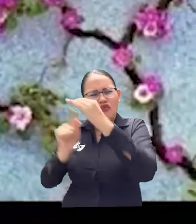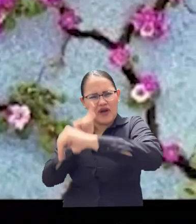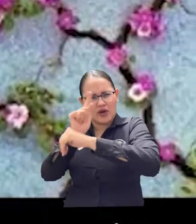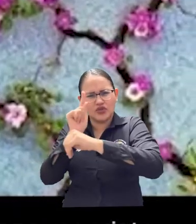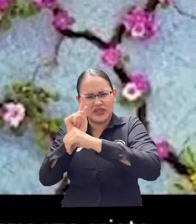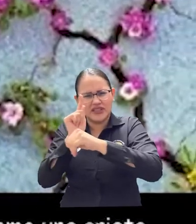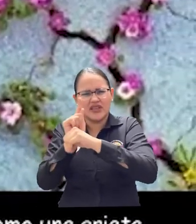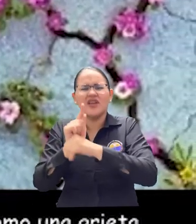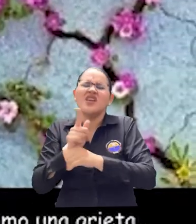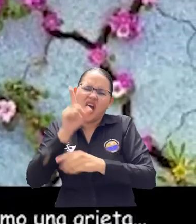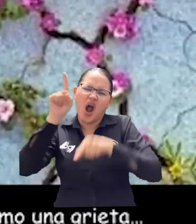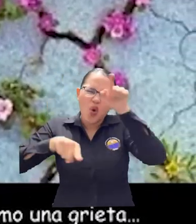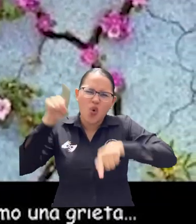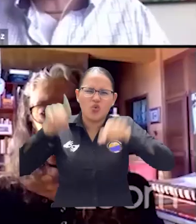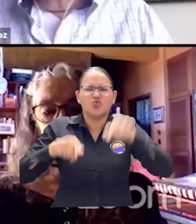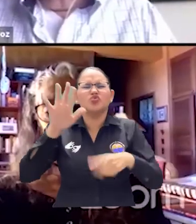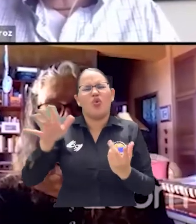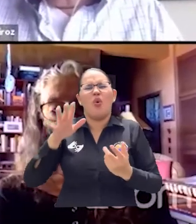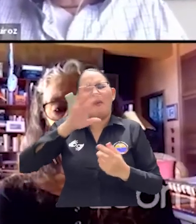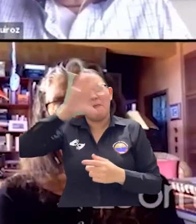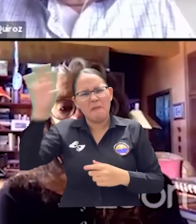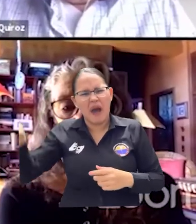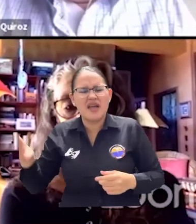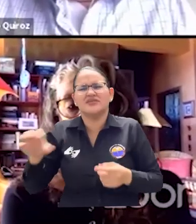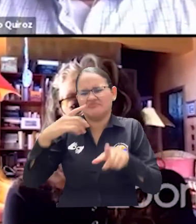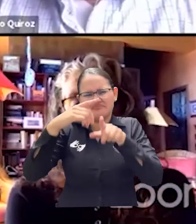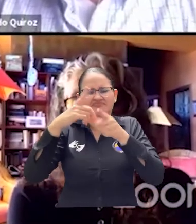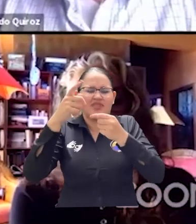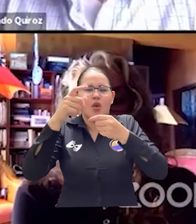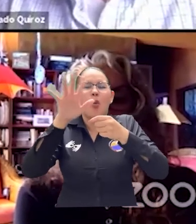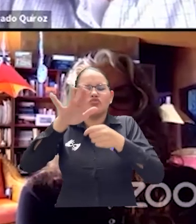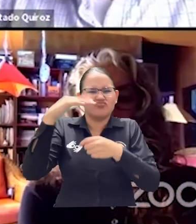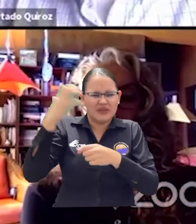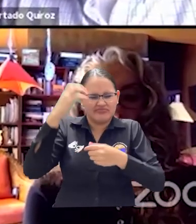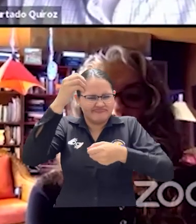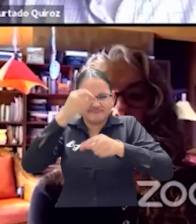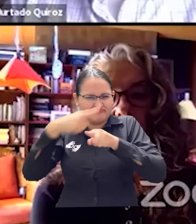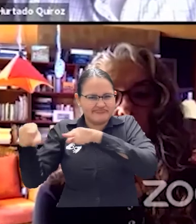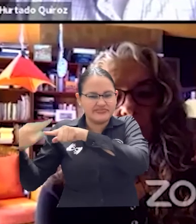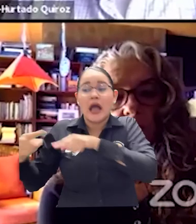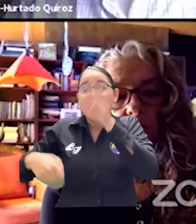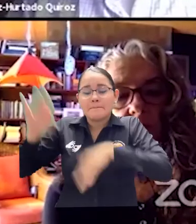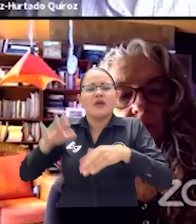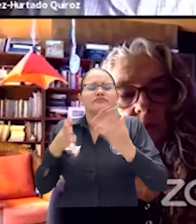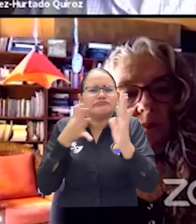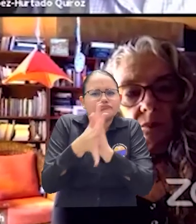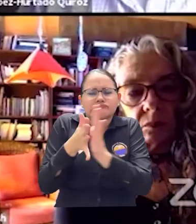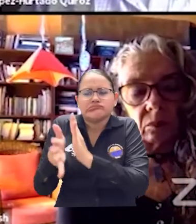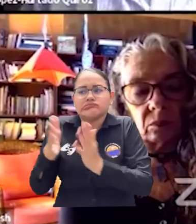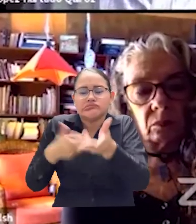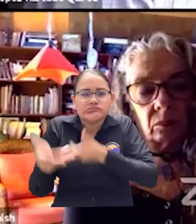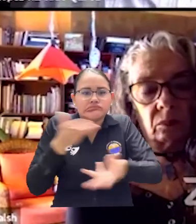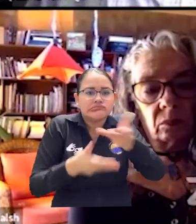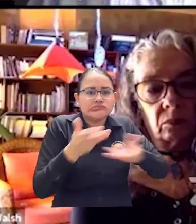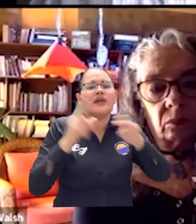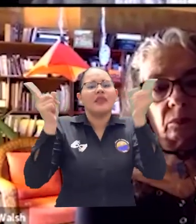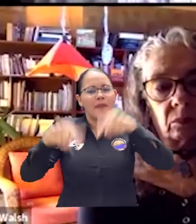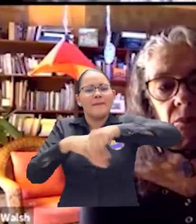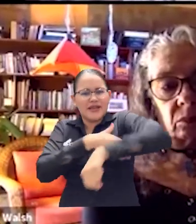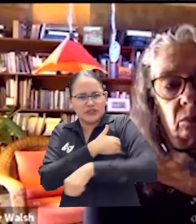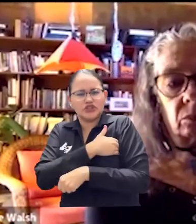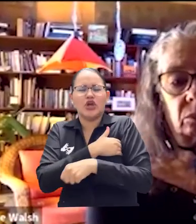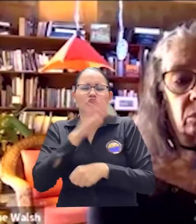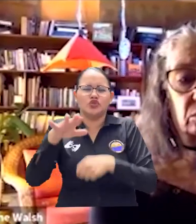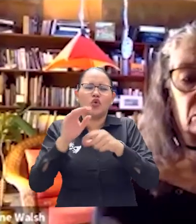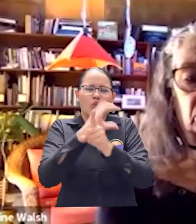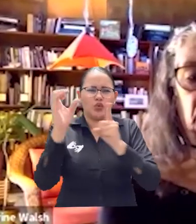Arqueología de la Universidad de Leiden en Países Bajos, y la doctora Antonia Agreda, asesora de los Asuntos Indígenas y Patrimonio Lingüístico en el Ministerio de Cultura